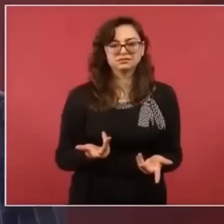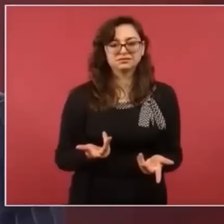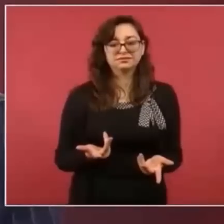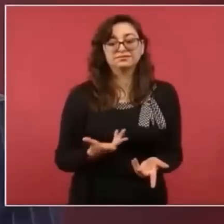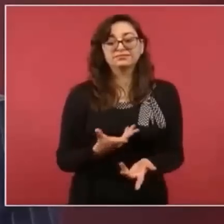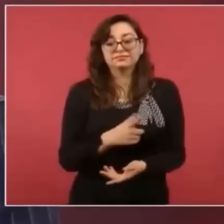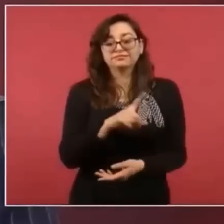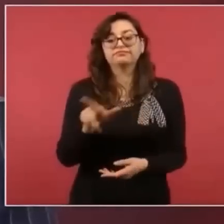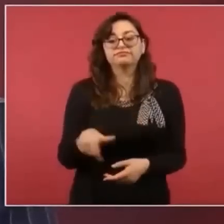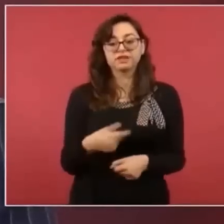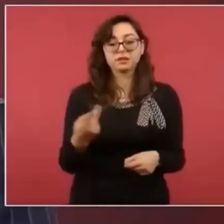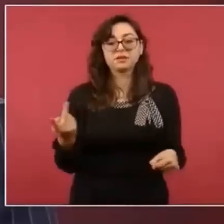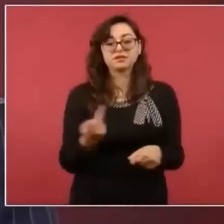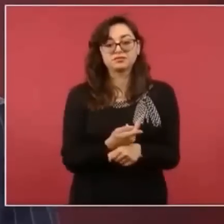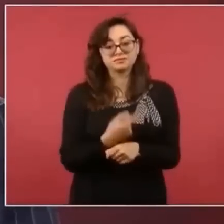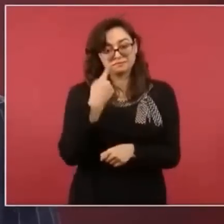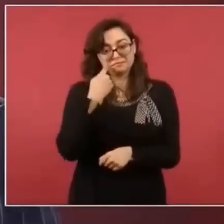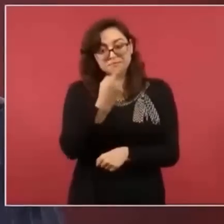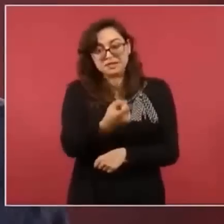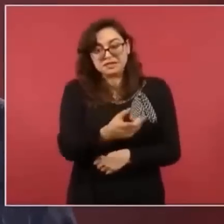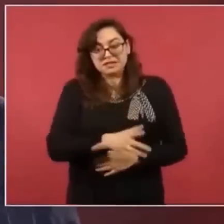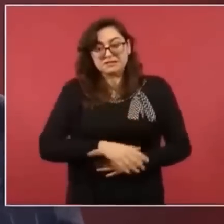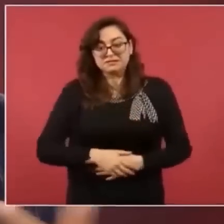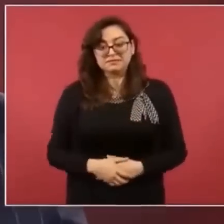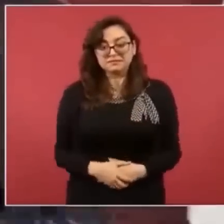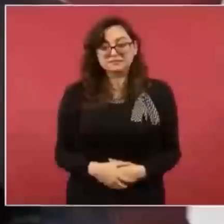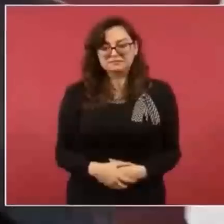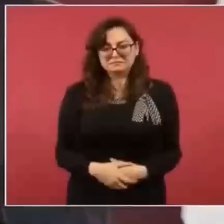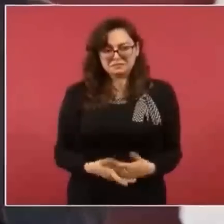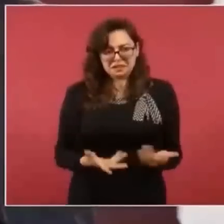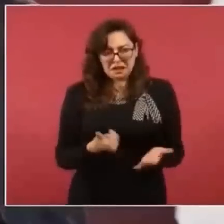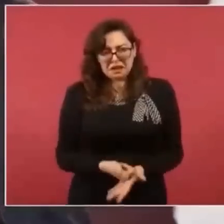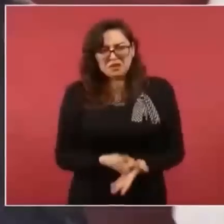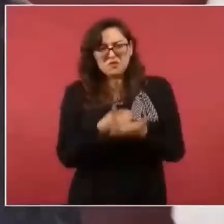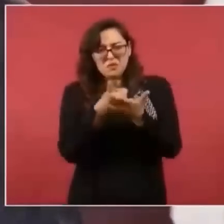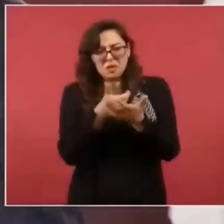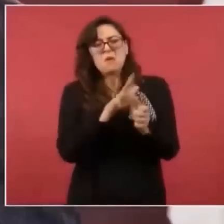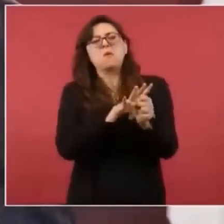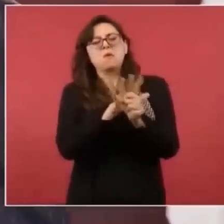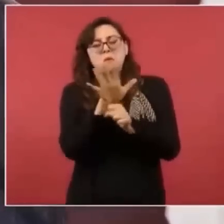Y miren lo que ocasionaron. ¿Sabes?